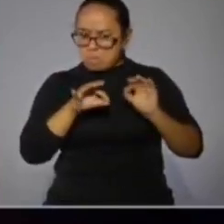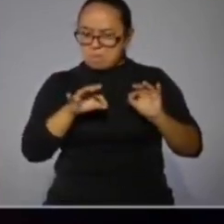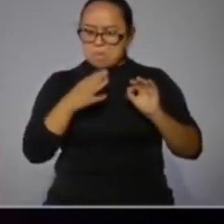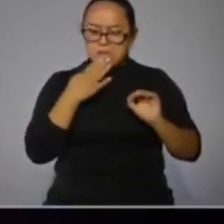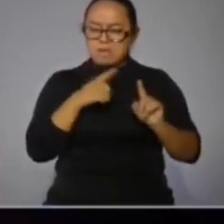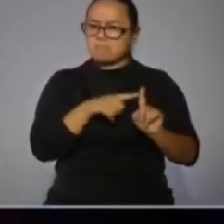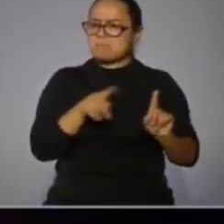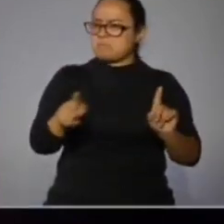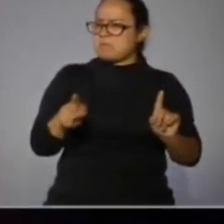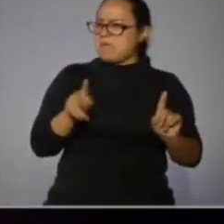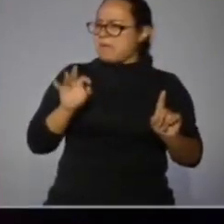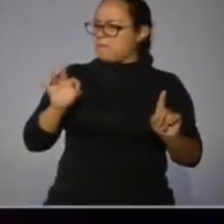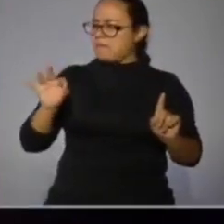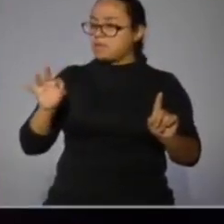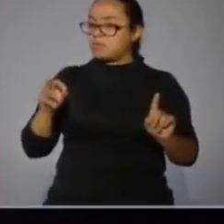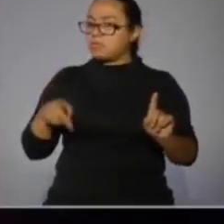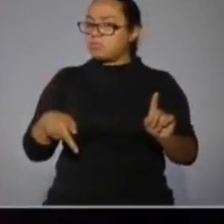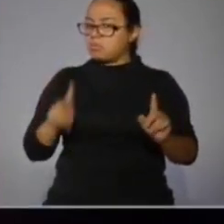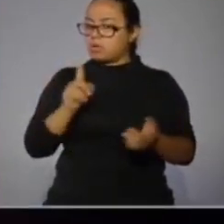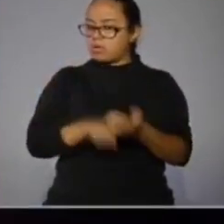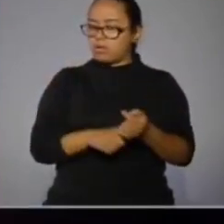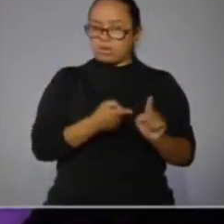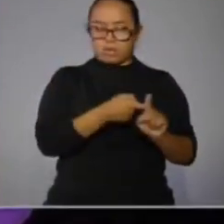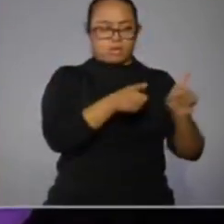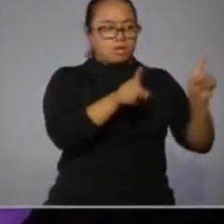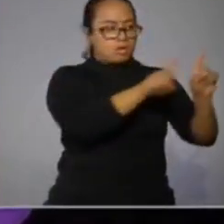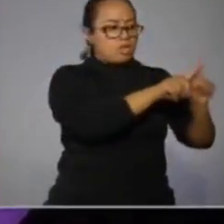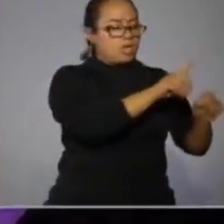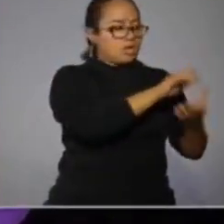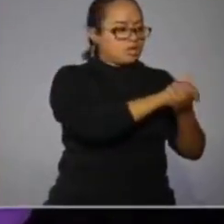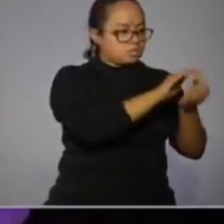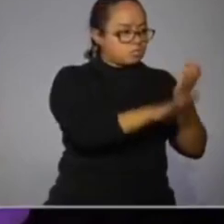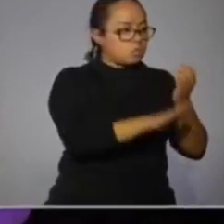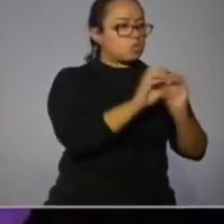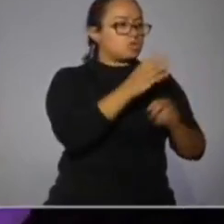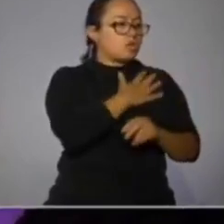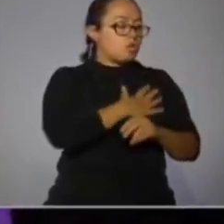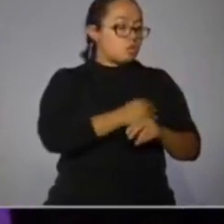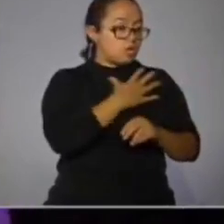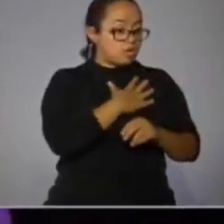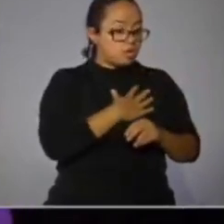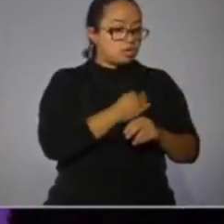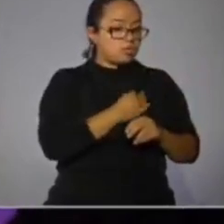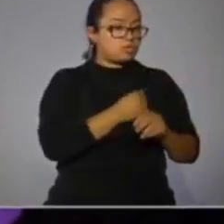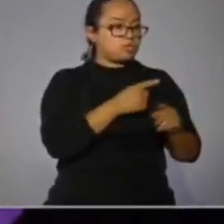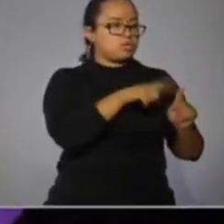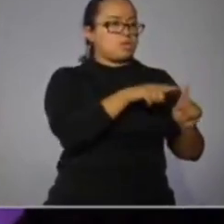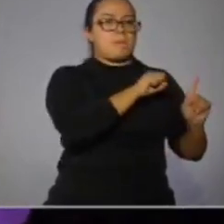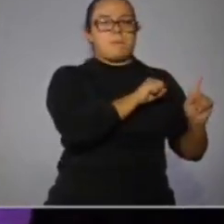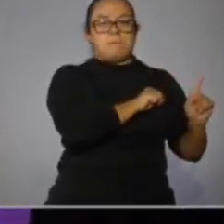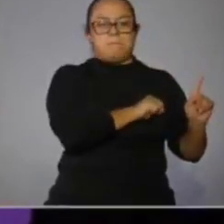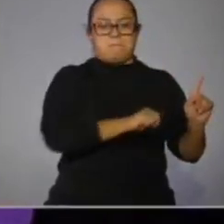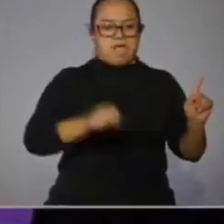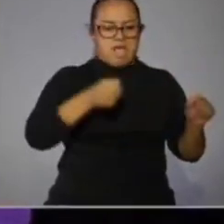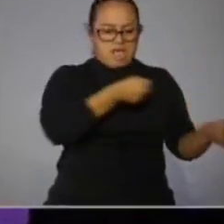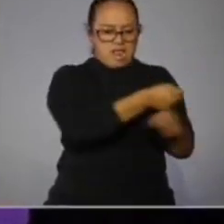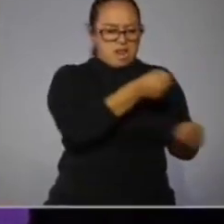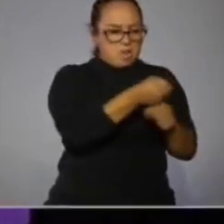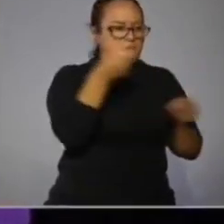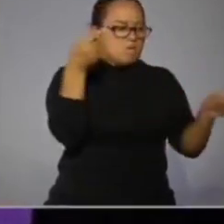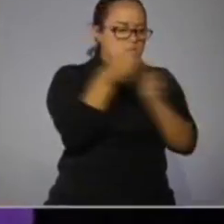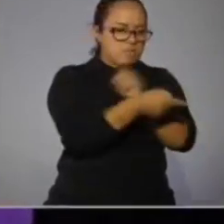aparenta que todo está bien, pero realmente con su esposa, con sus hijos o con sus hijas, pues es violento y las